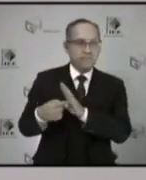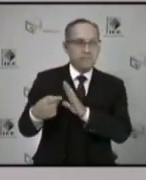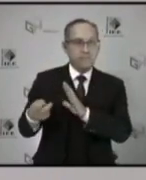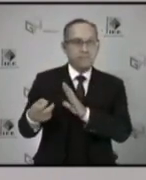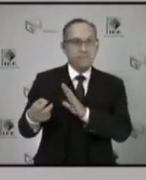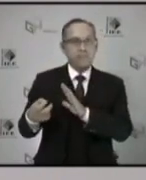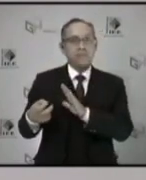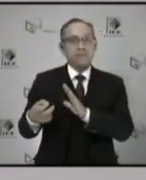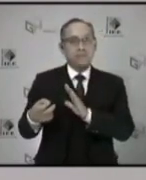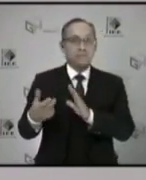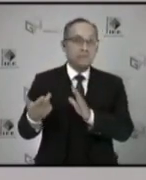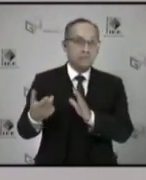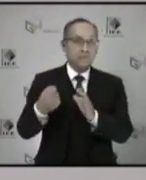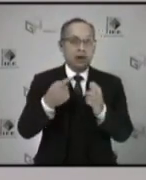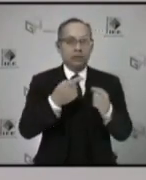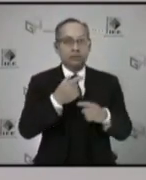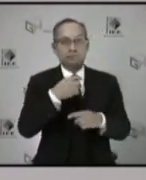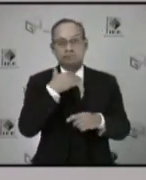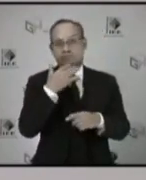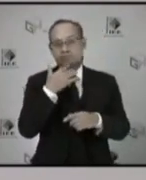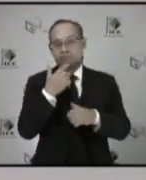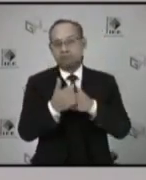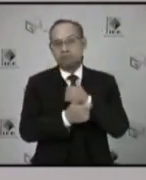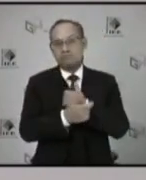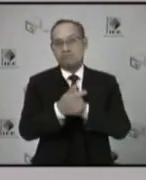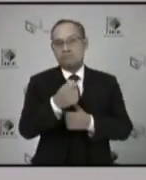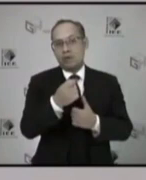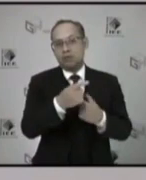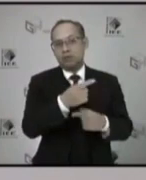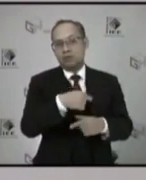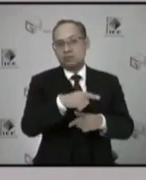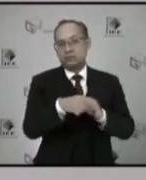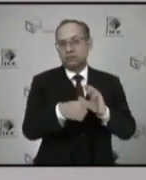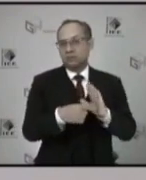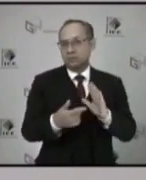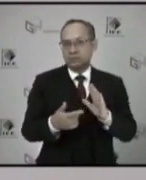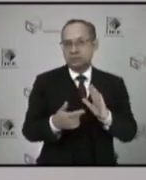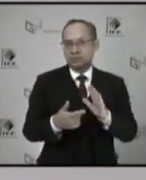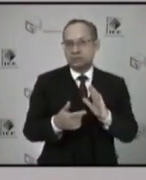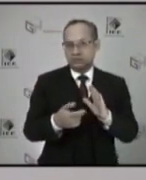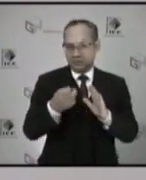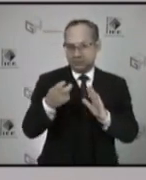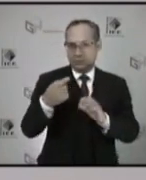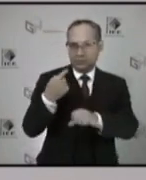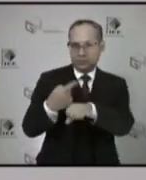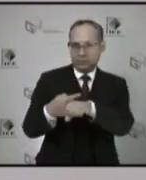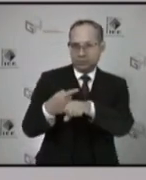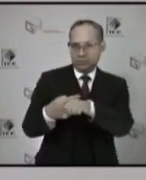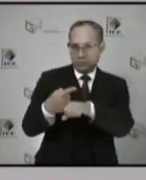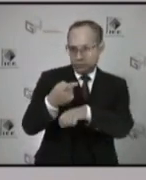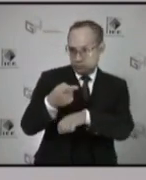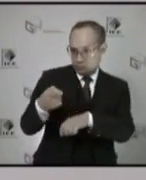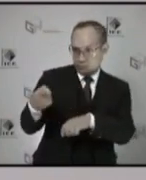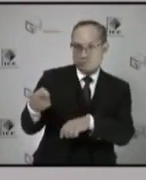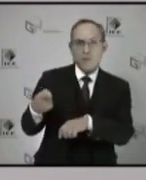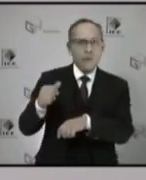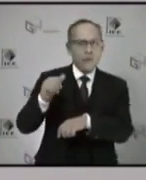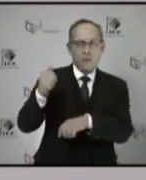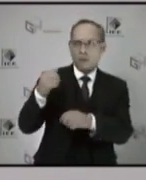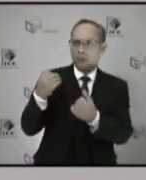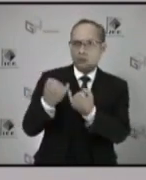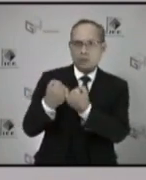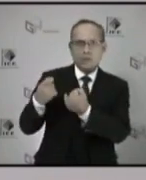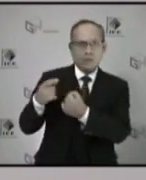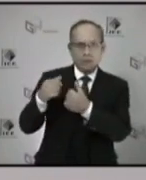unos cuantos. La atención se puede dar no solamente a estas enfermedades, sino a cualquier otra, utilizando bien los recursos